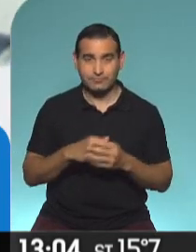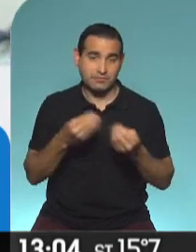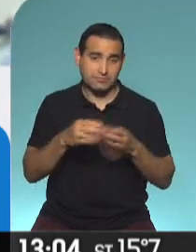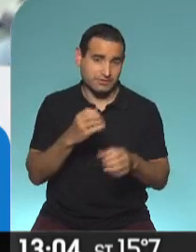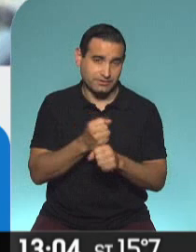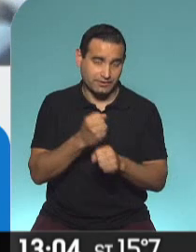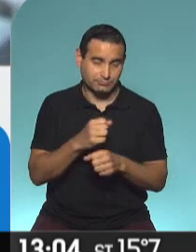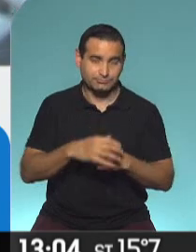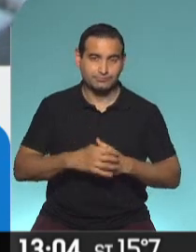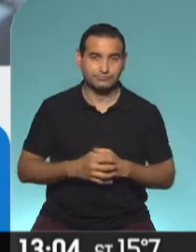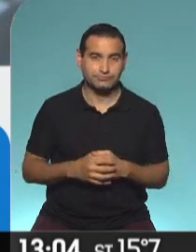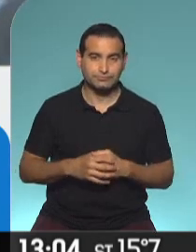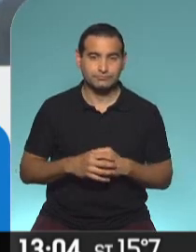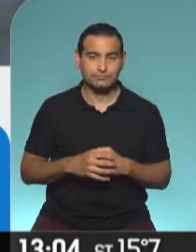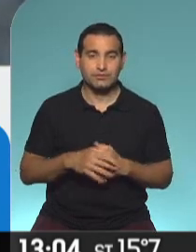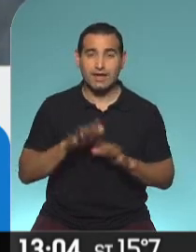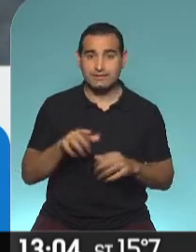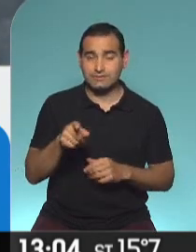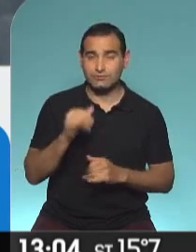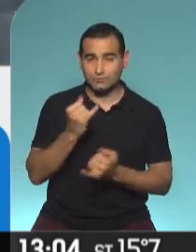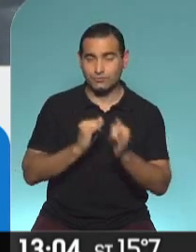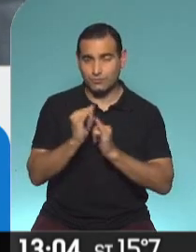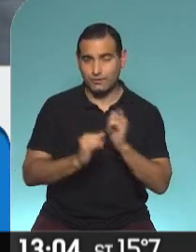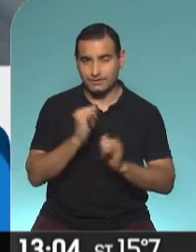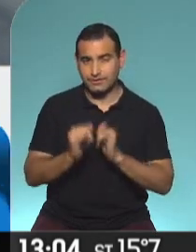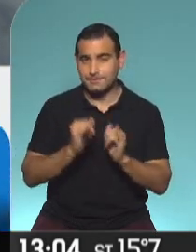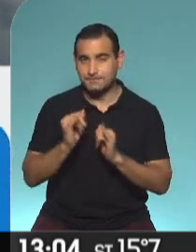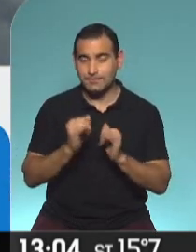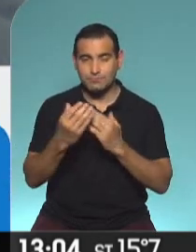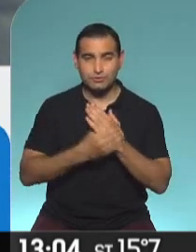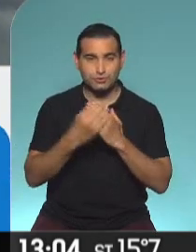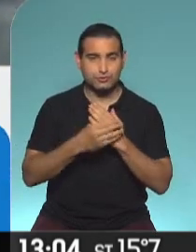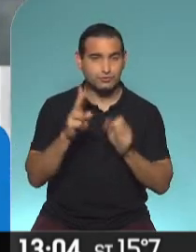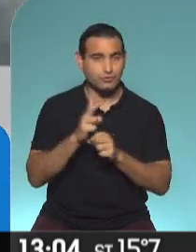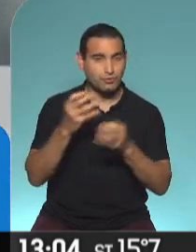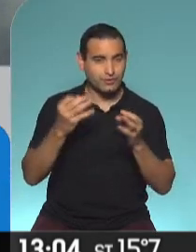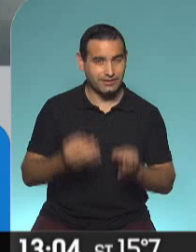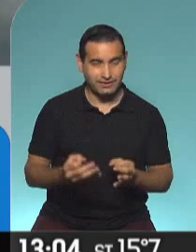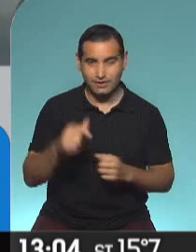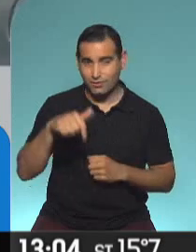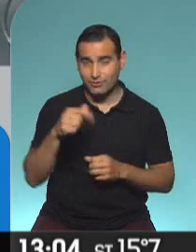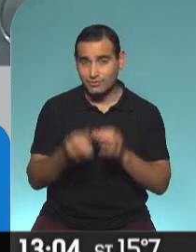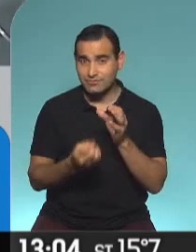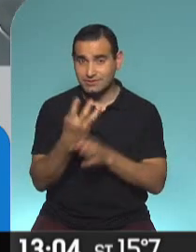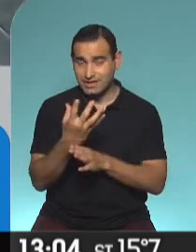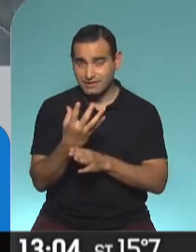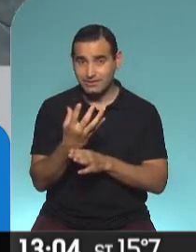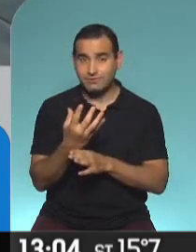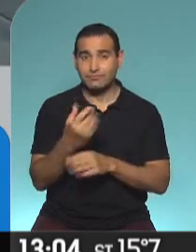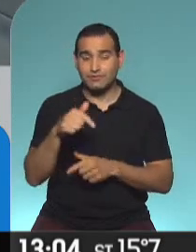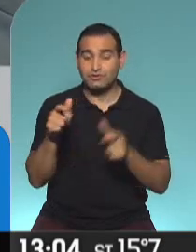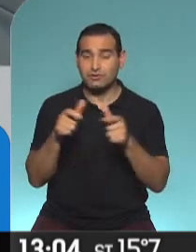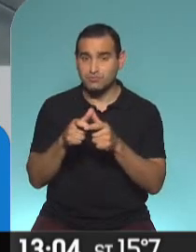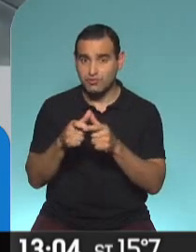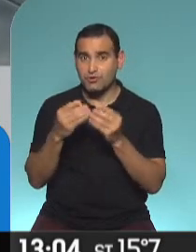a trabajar. Pero de esta manera lo contaba en las horas, y lo decía y lo comunicaba el ministro de Seguridad en las horas de la mañana, cuando salían de esa